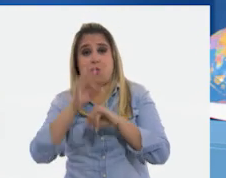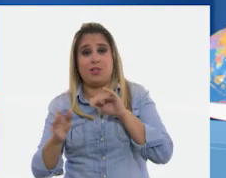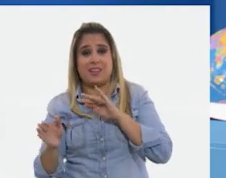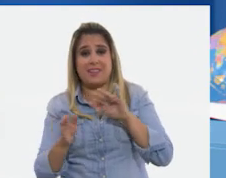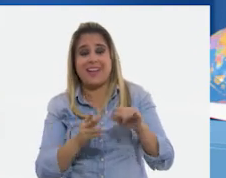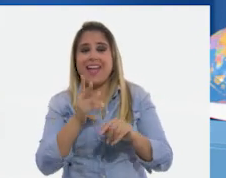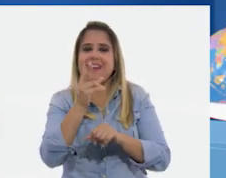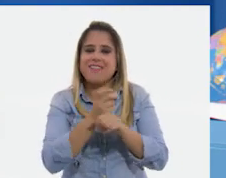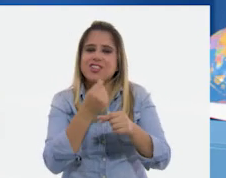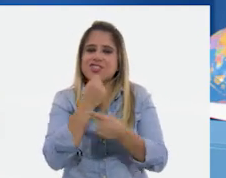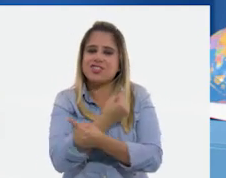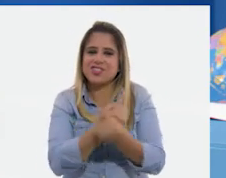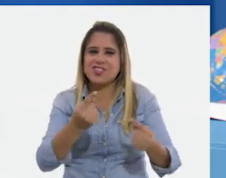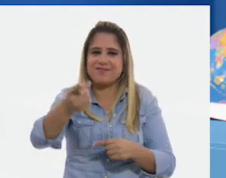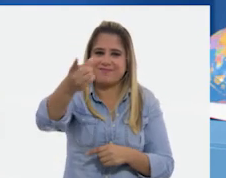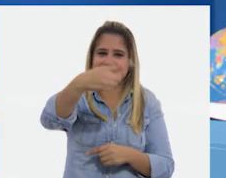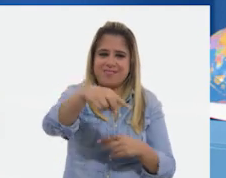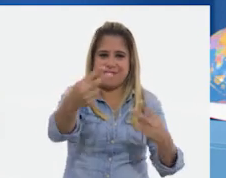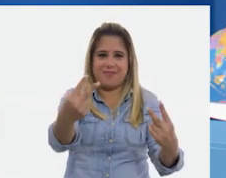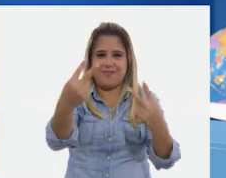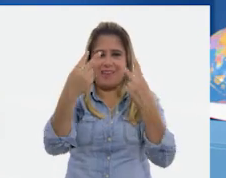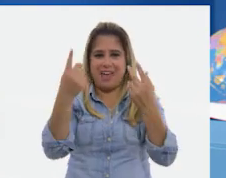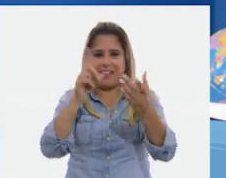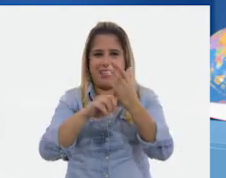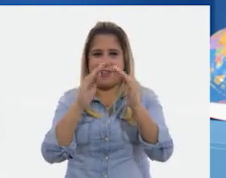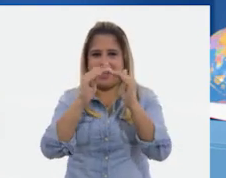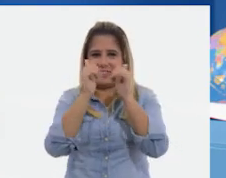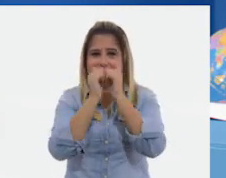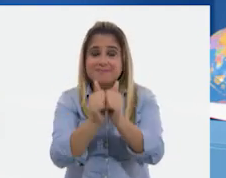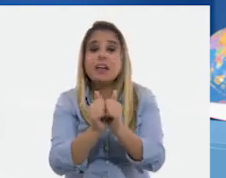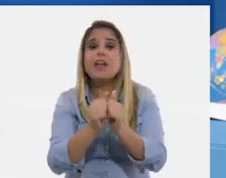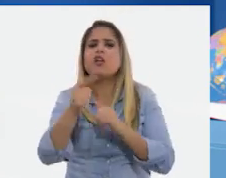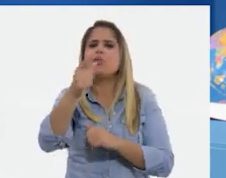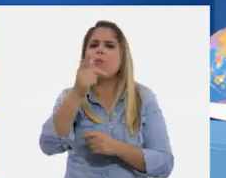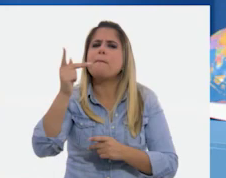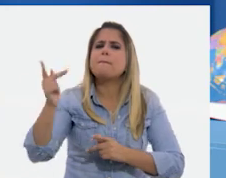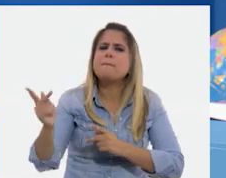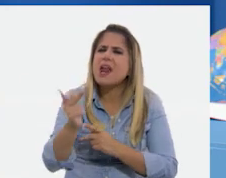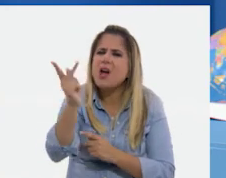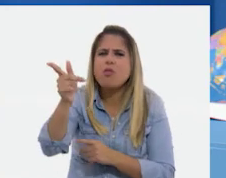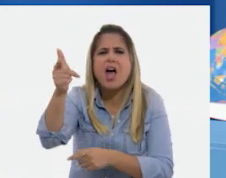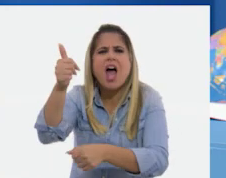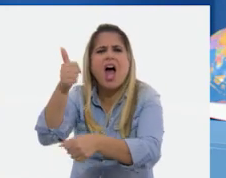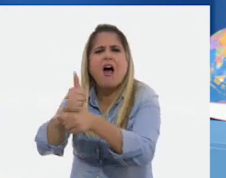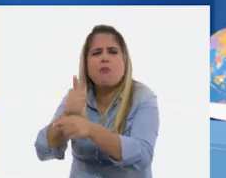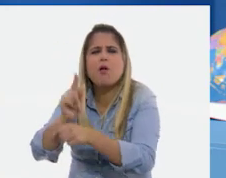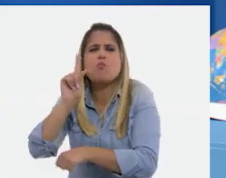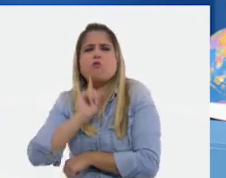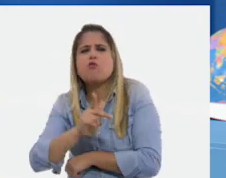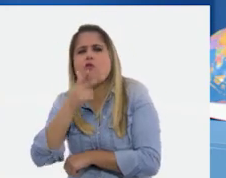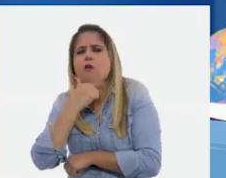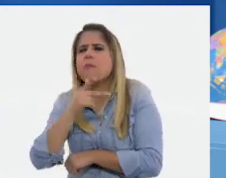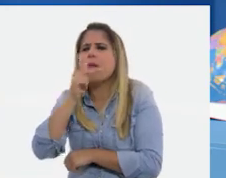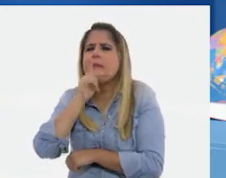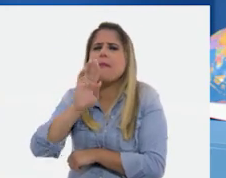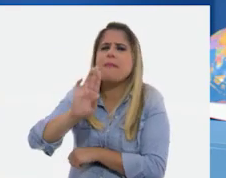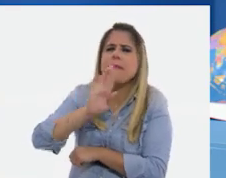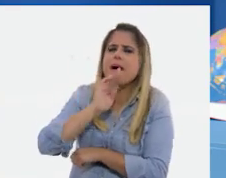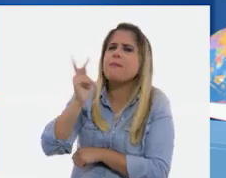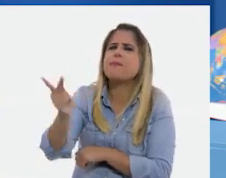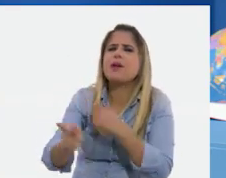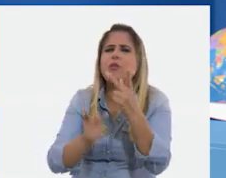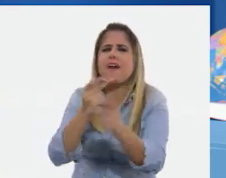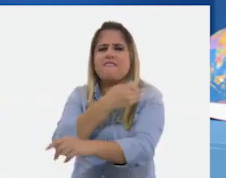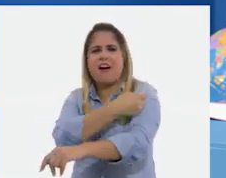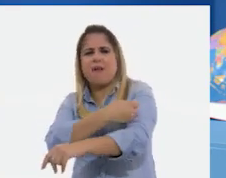invitamos a las niñas y a los niños que nos acompañan desde casa a que pregunten a sus abuelos, papás, familiares y